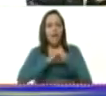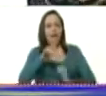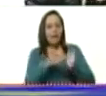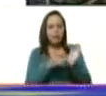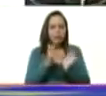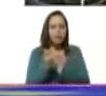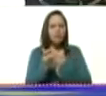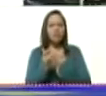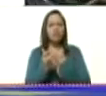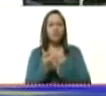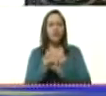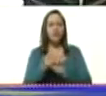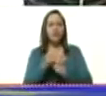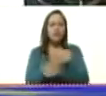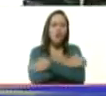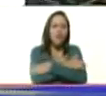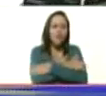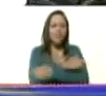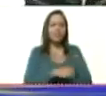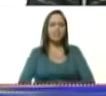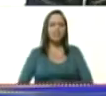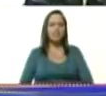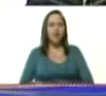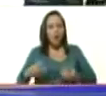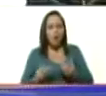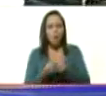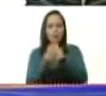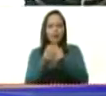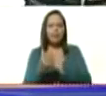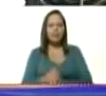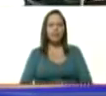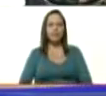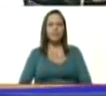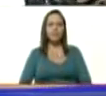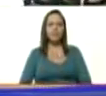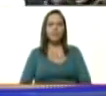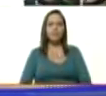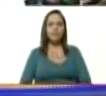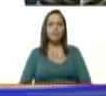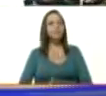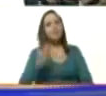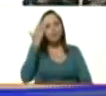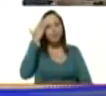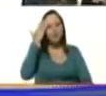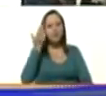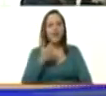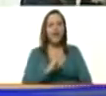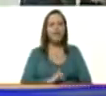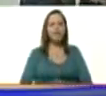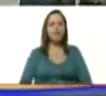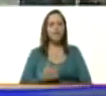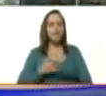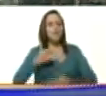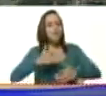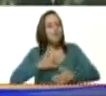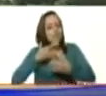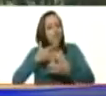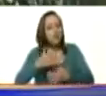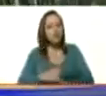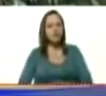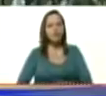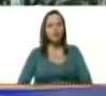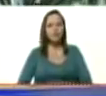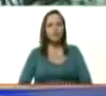abraza y nos acompaña. Lo sé que es así, lo siento.